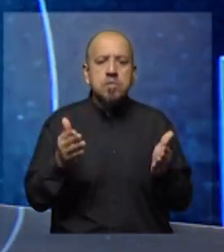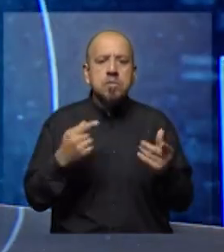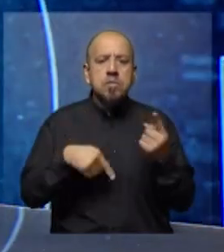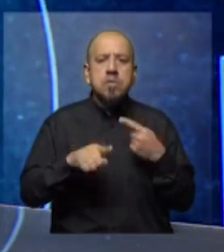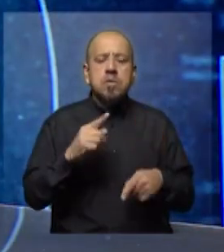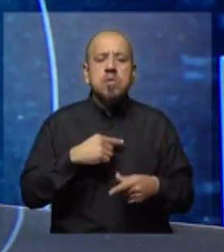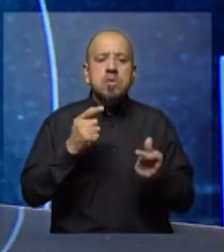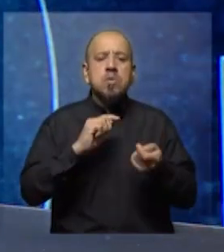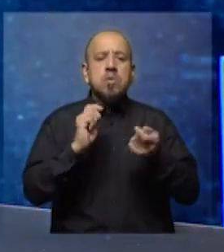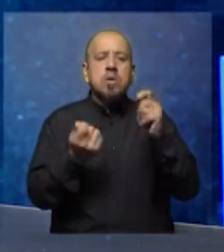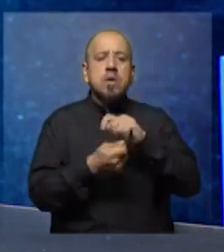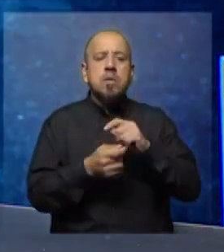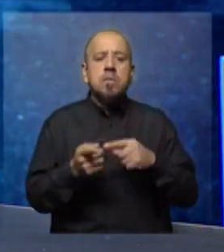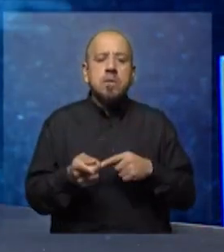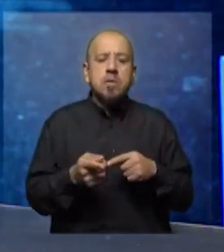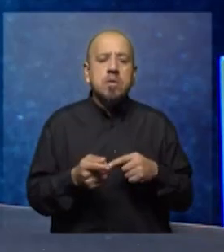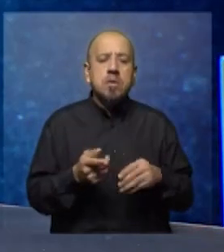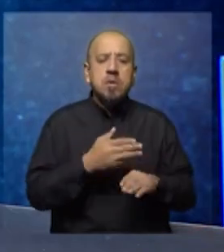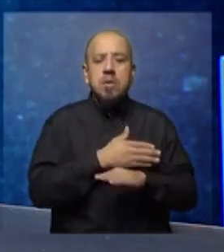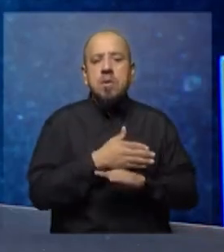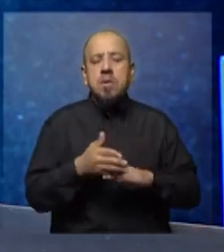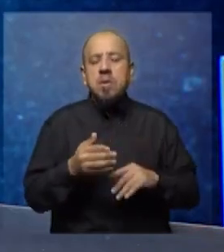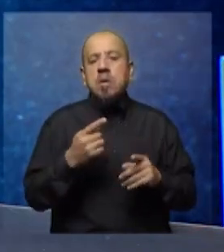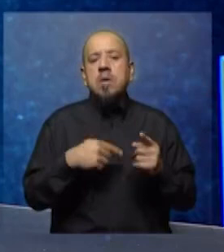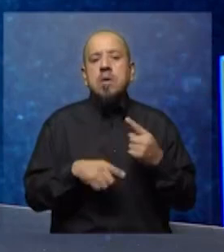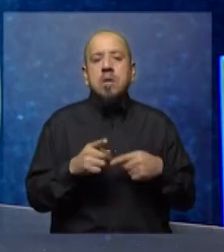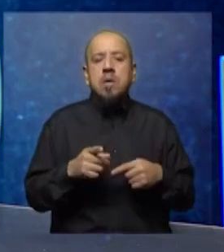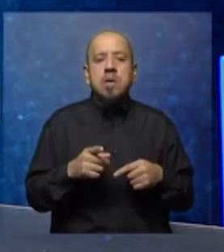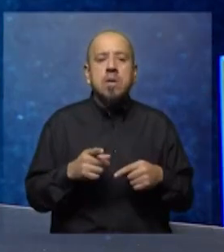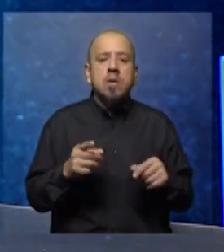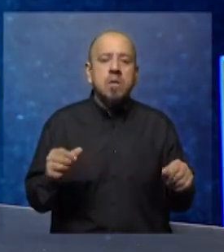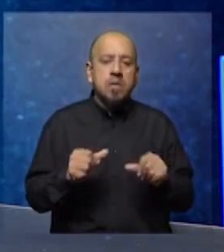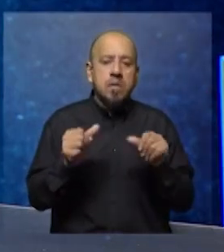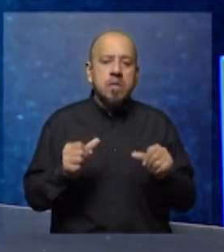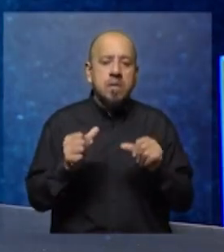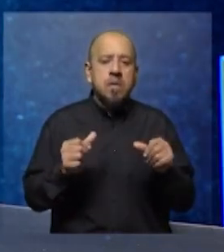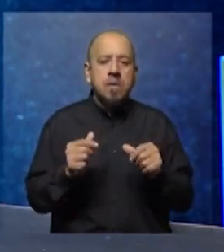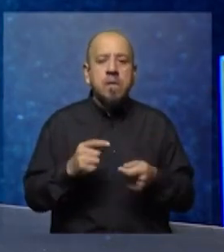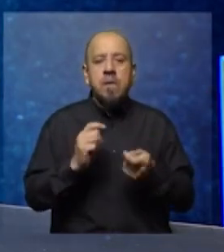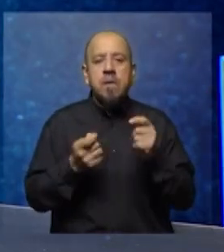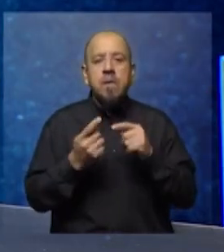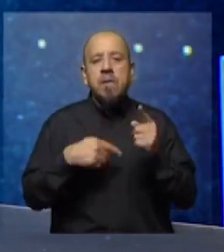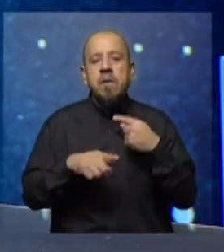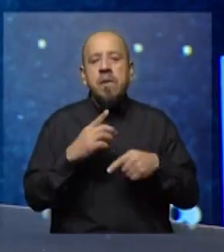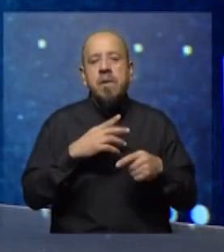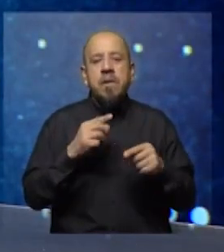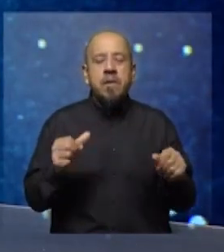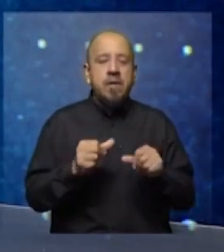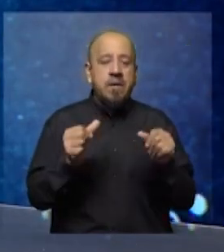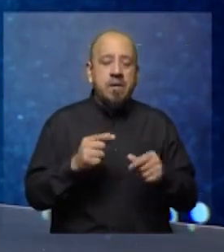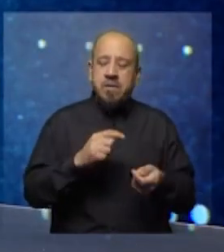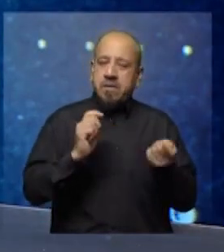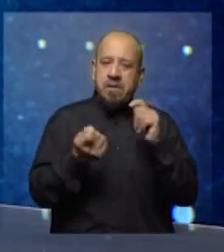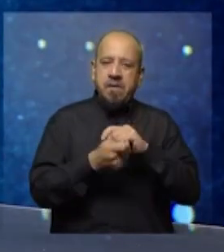en un cambio de estado de grados como el agua terminamos cambiando el estado pasamos de líquido a sólido